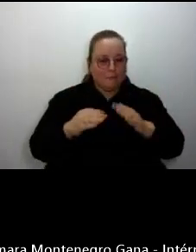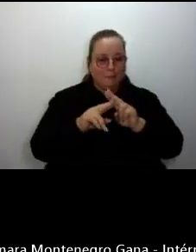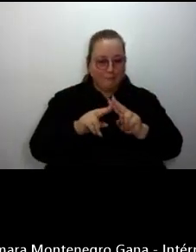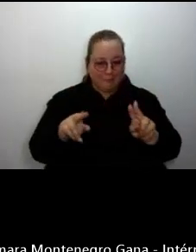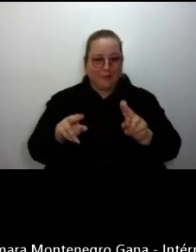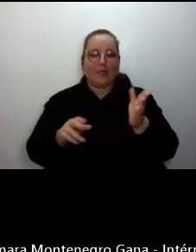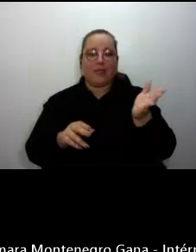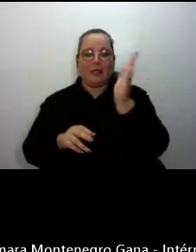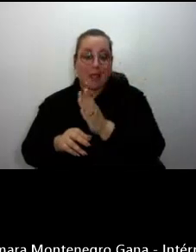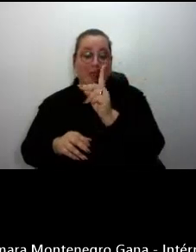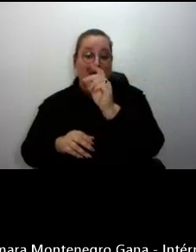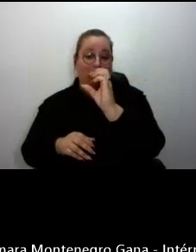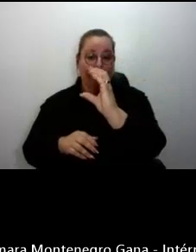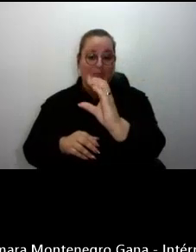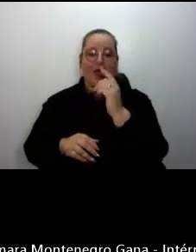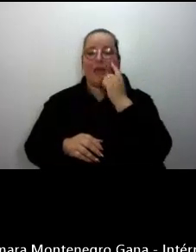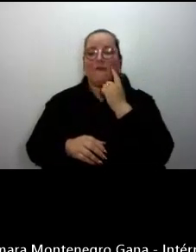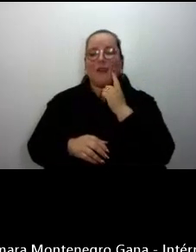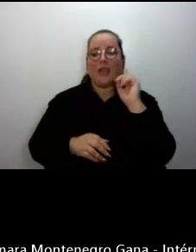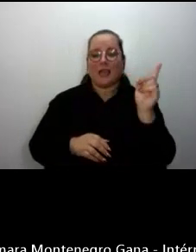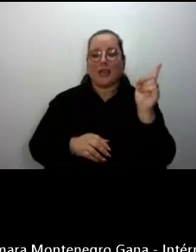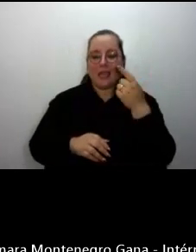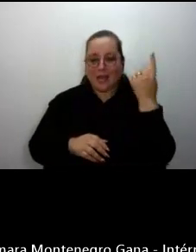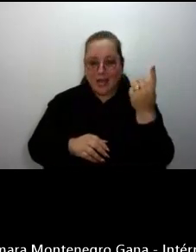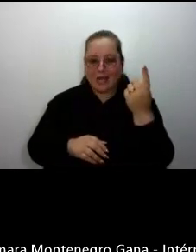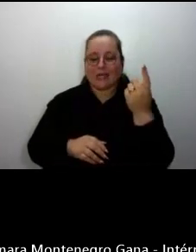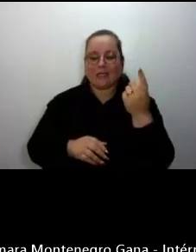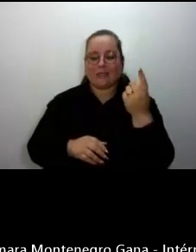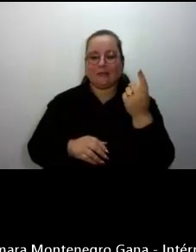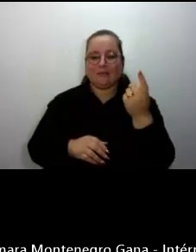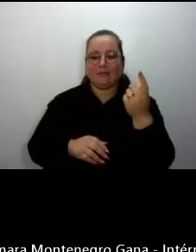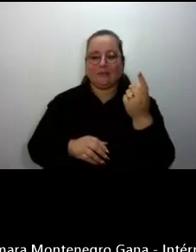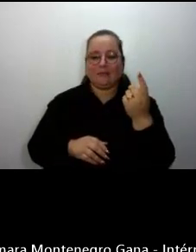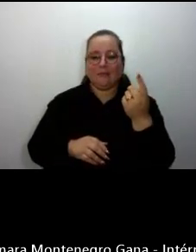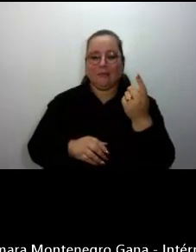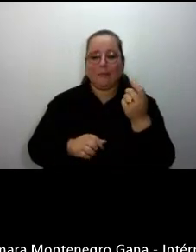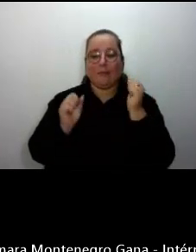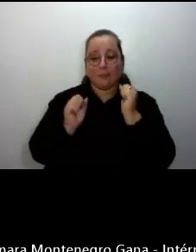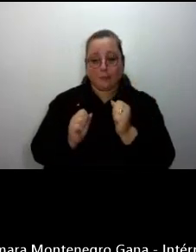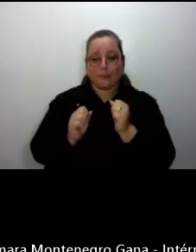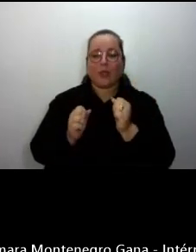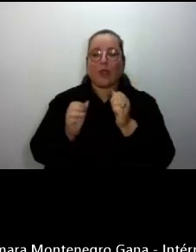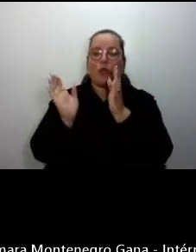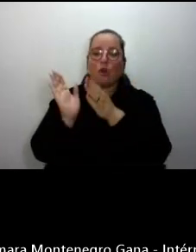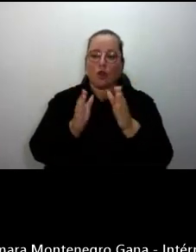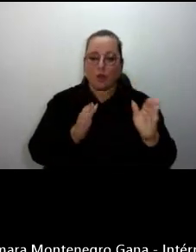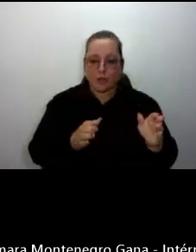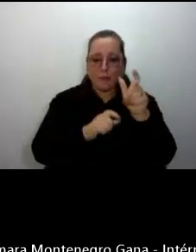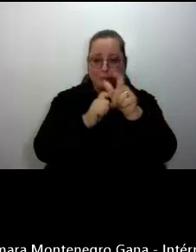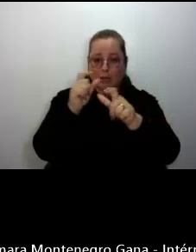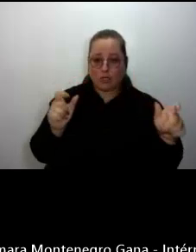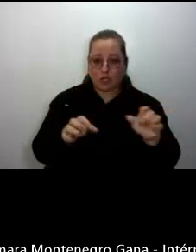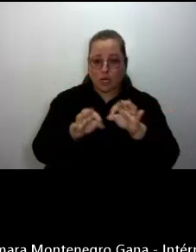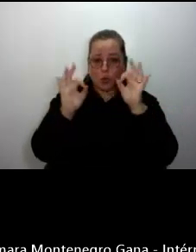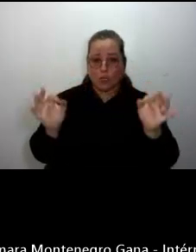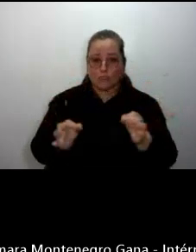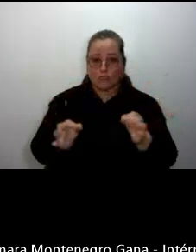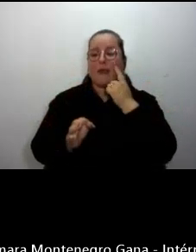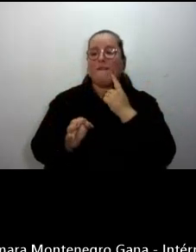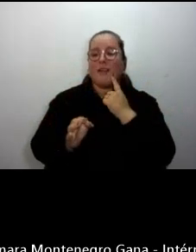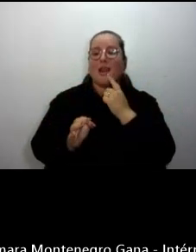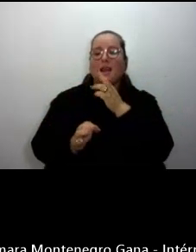D se caracteriza es de carácter general, ¿verdad?, puesto que va a organizar a los miembros de la comunidad educativa de cómo van a dar